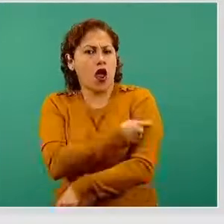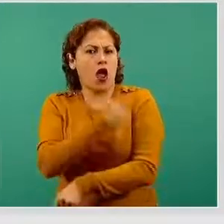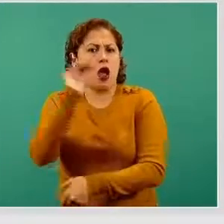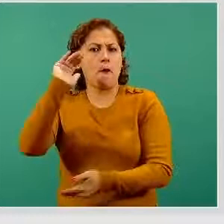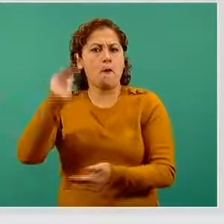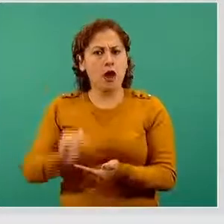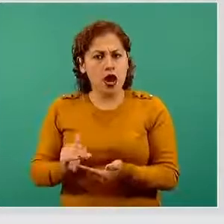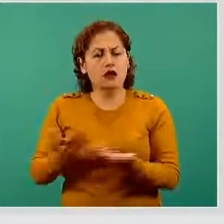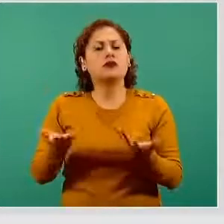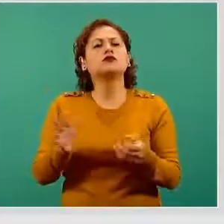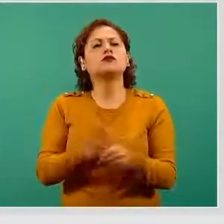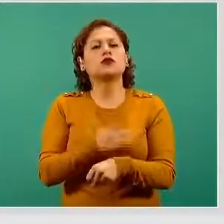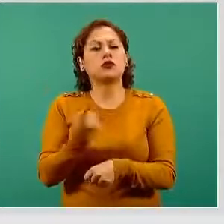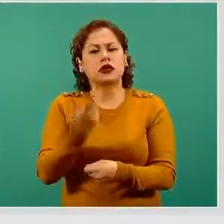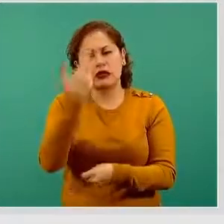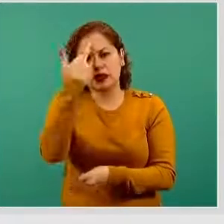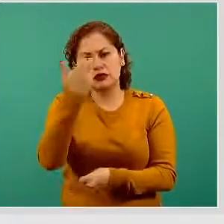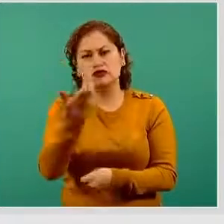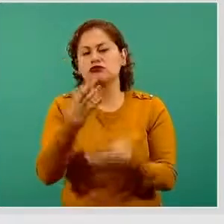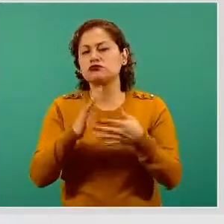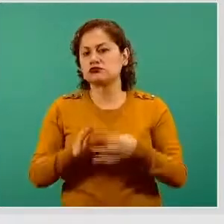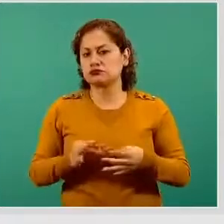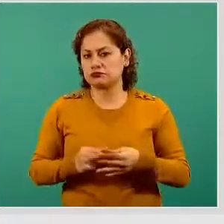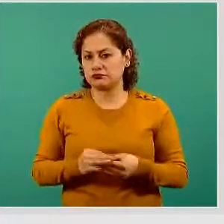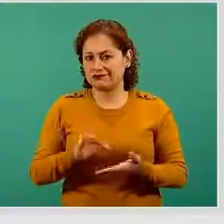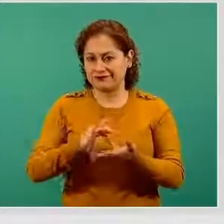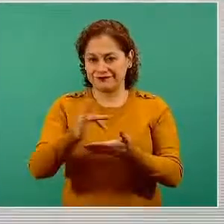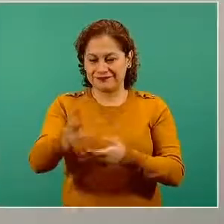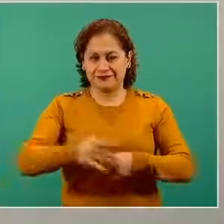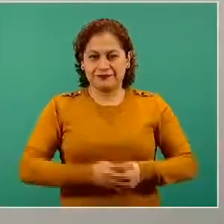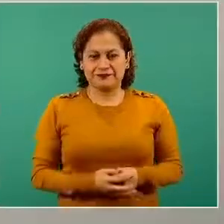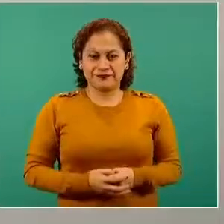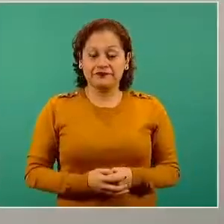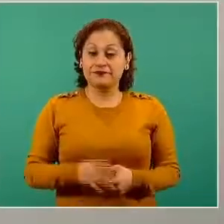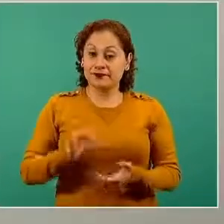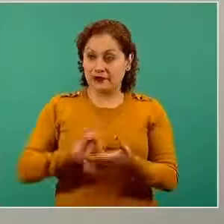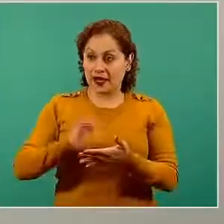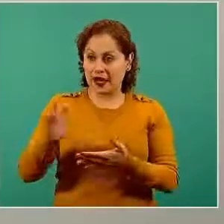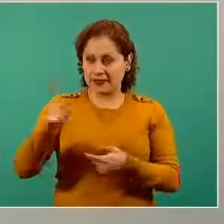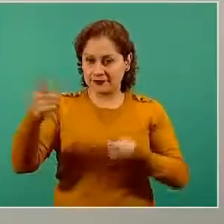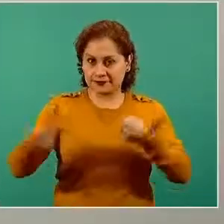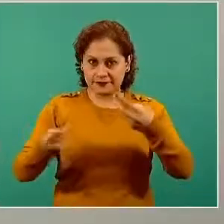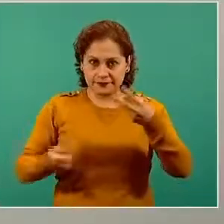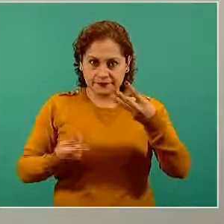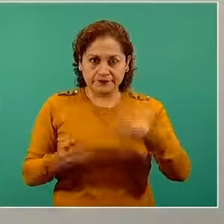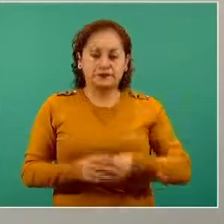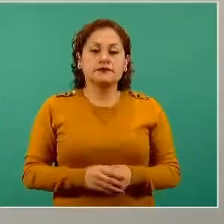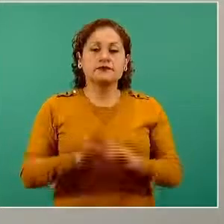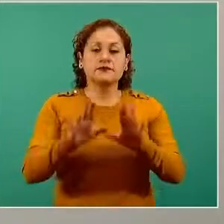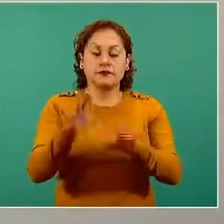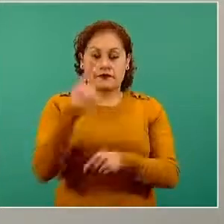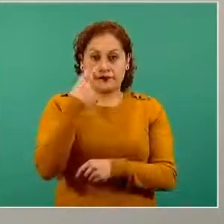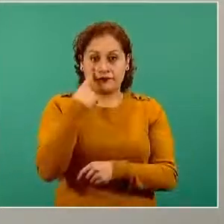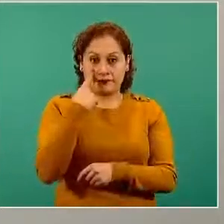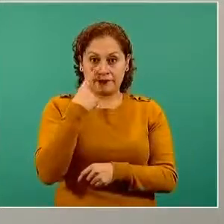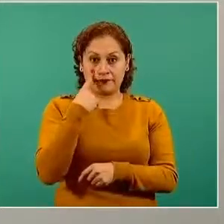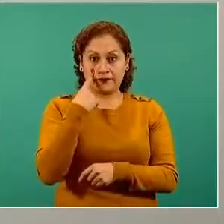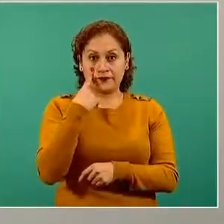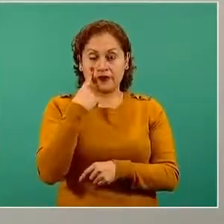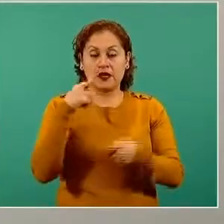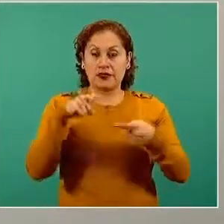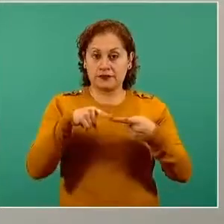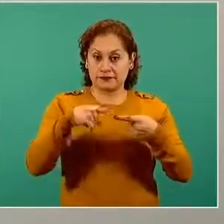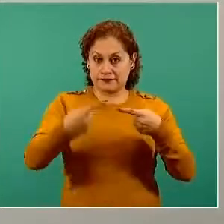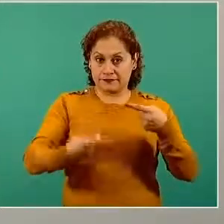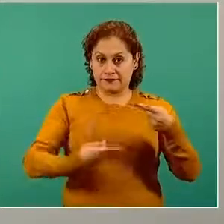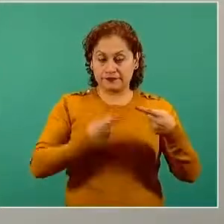actividad respecto a los días pasados. Muchas gracias, doctor. Muchas gracias por las preguntas. En el caso de la número 1, con